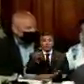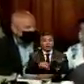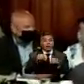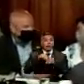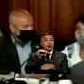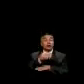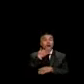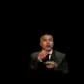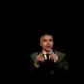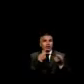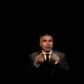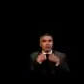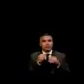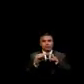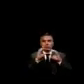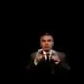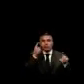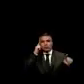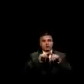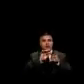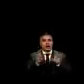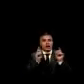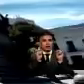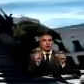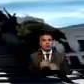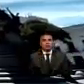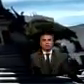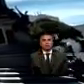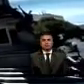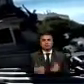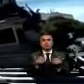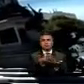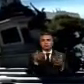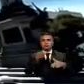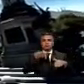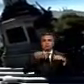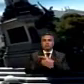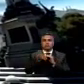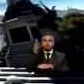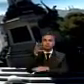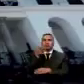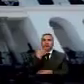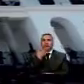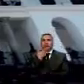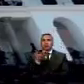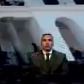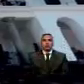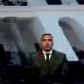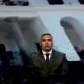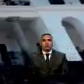país es el diálogo, conversar, consensuar y llegar a unos acuerdos. Escuchemos parte de su intervención.